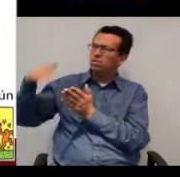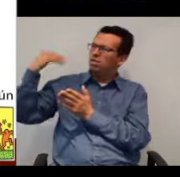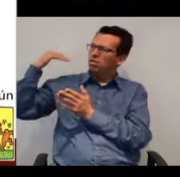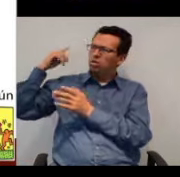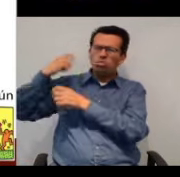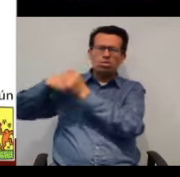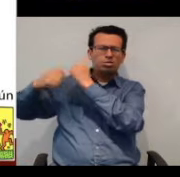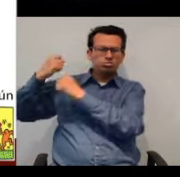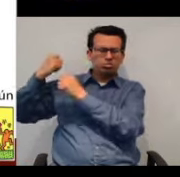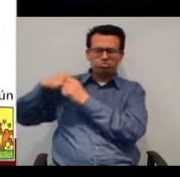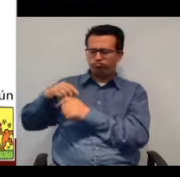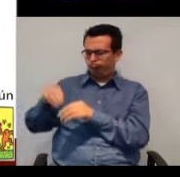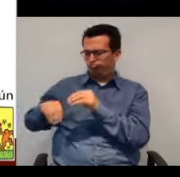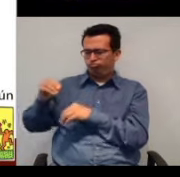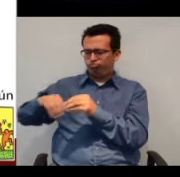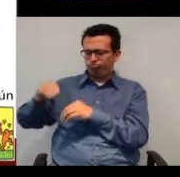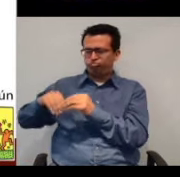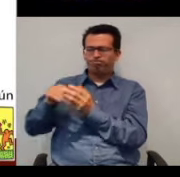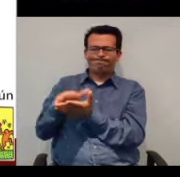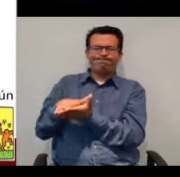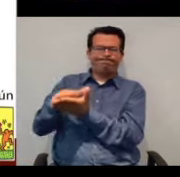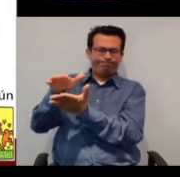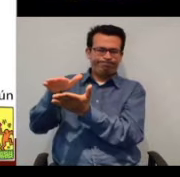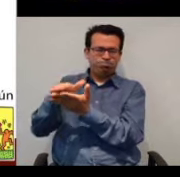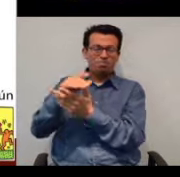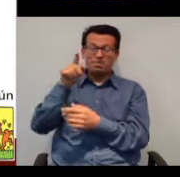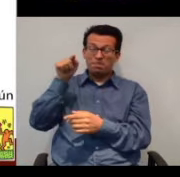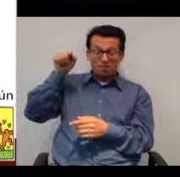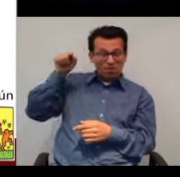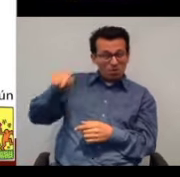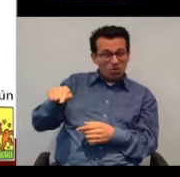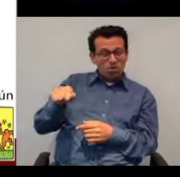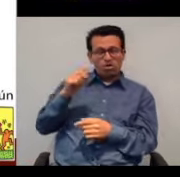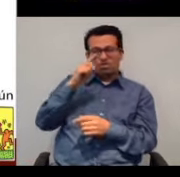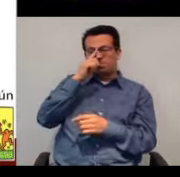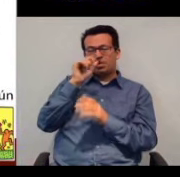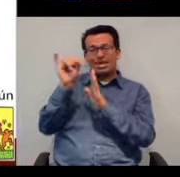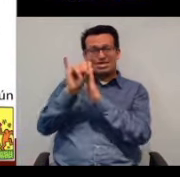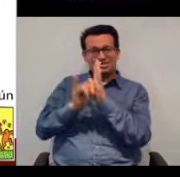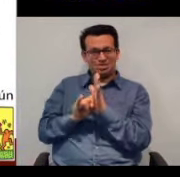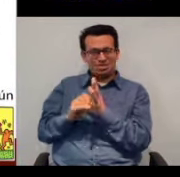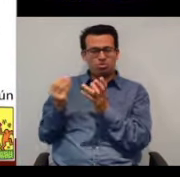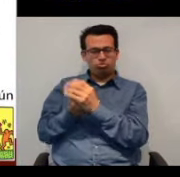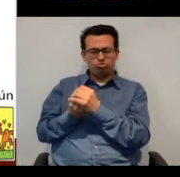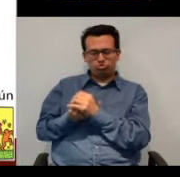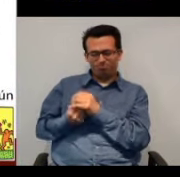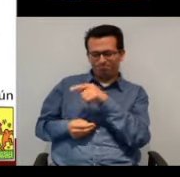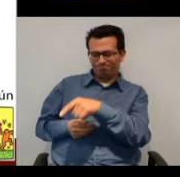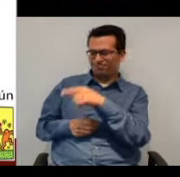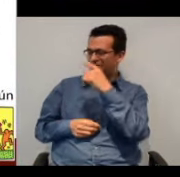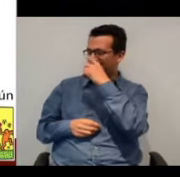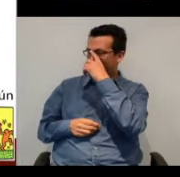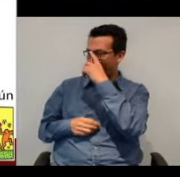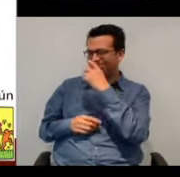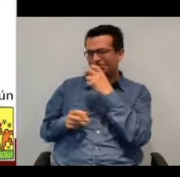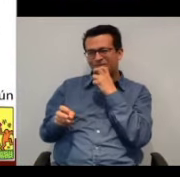su dificultad ha consistido en analizar una herramienta que tiene un origen netamente